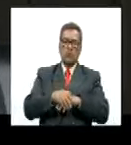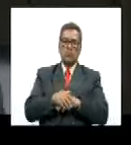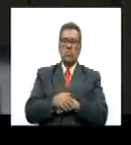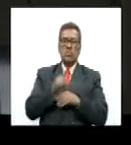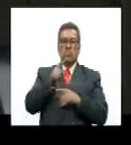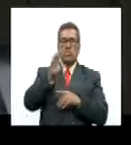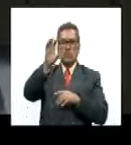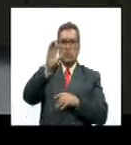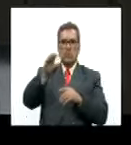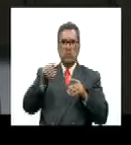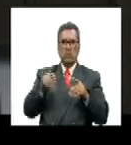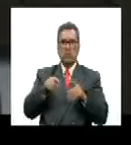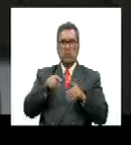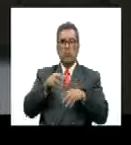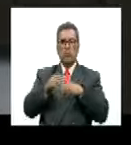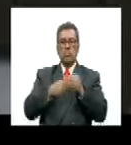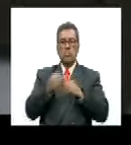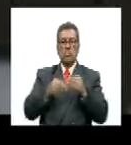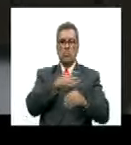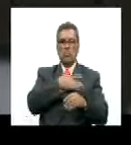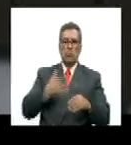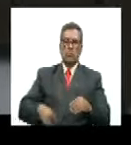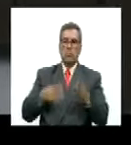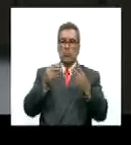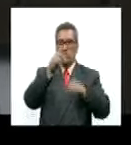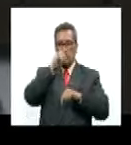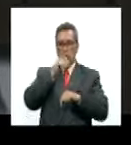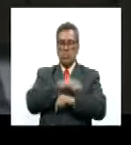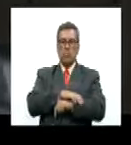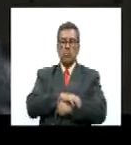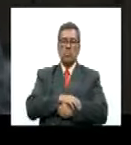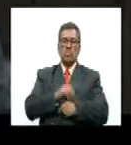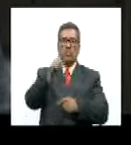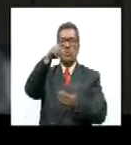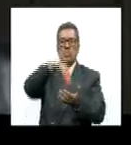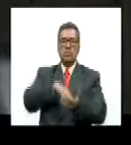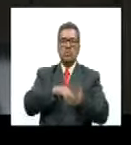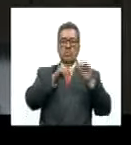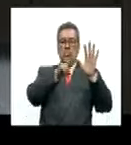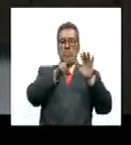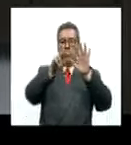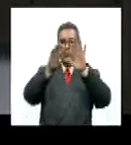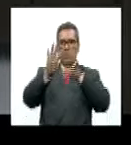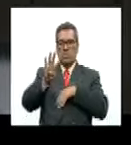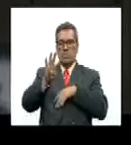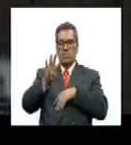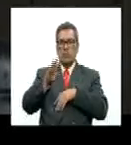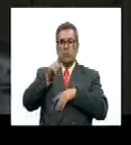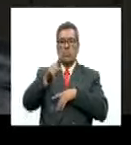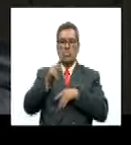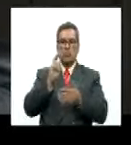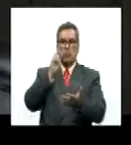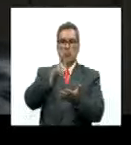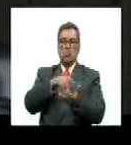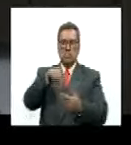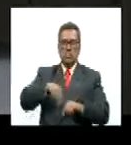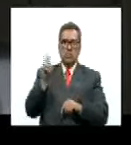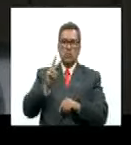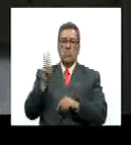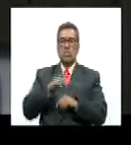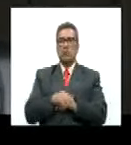con un país como China, que desde hace tantos años, desde 1974, está presente en